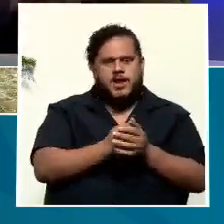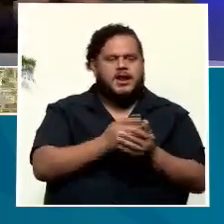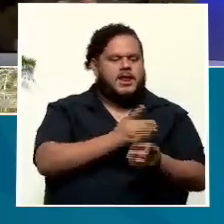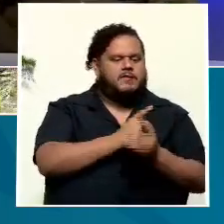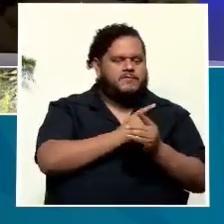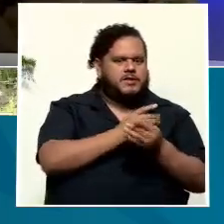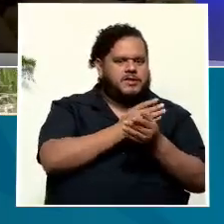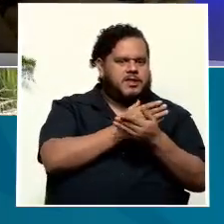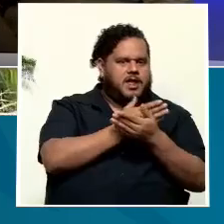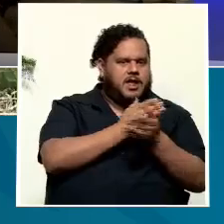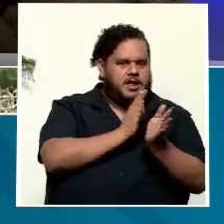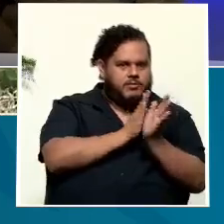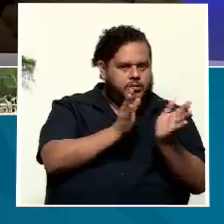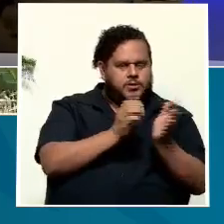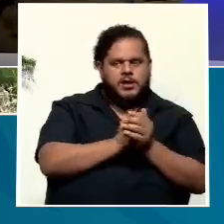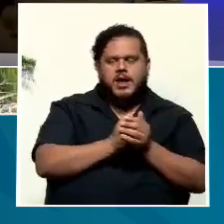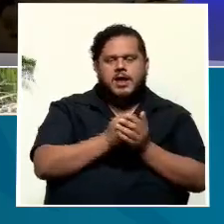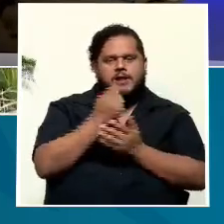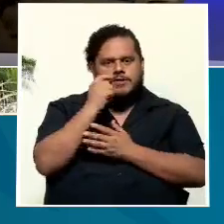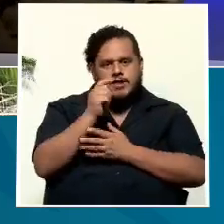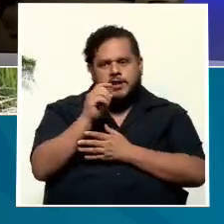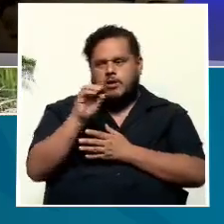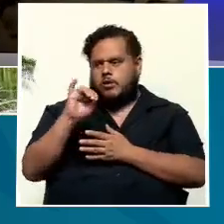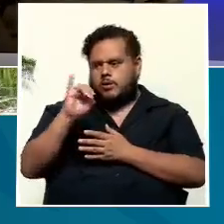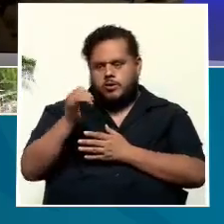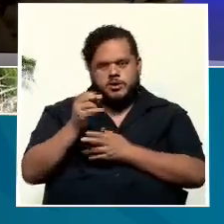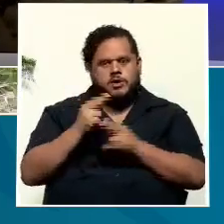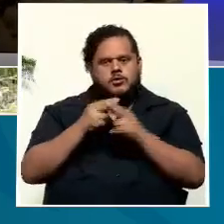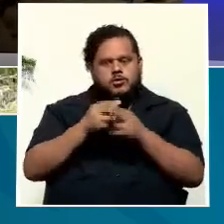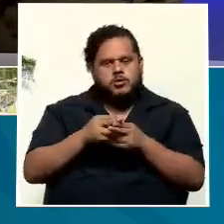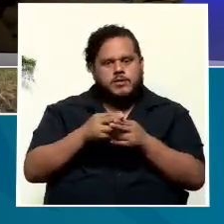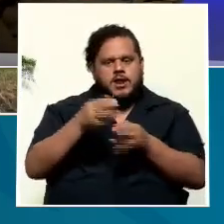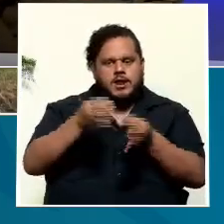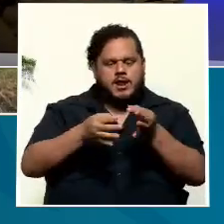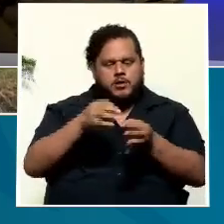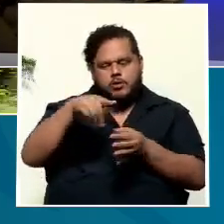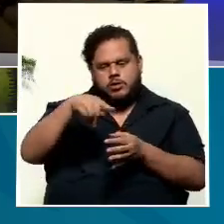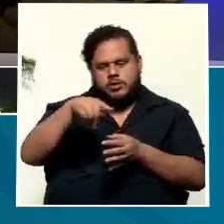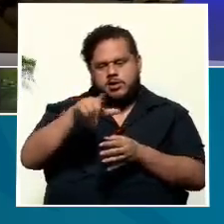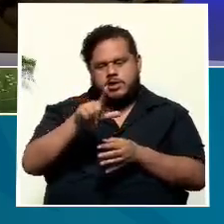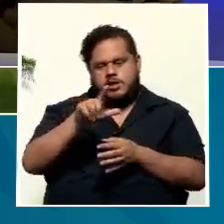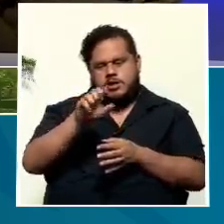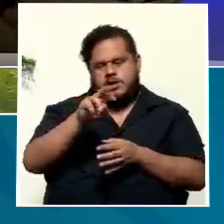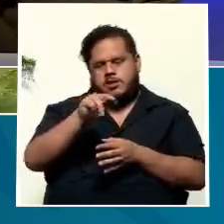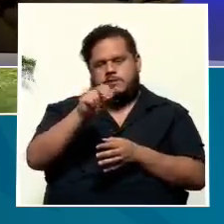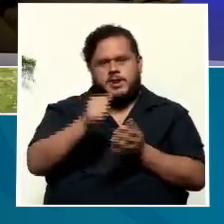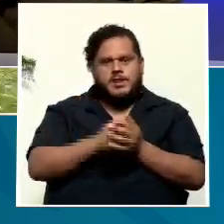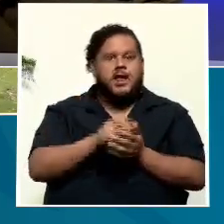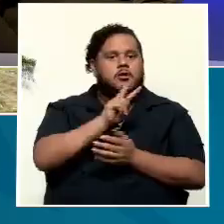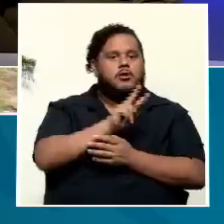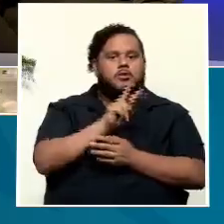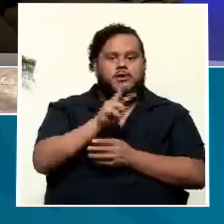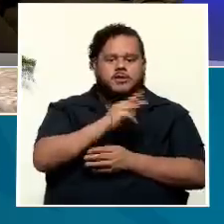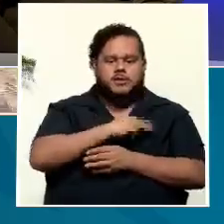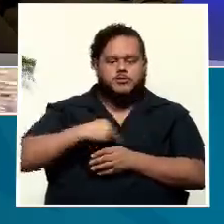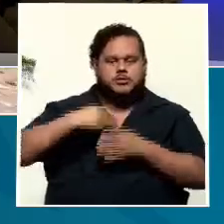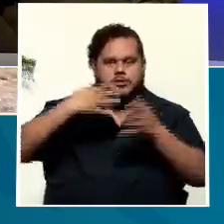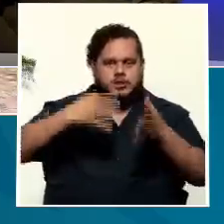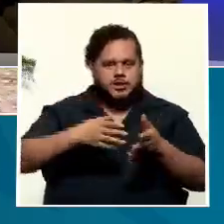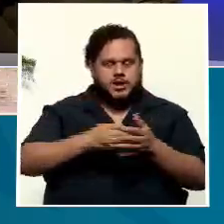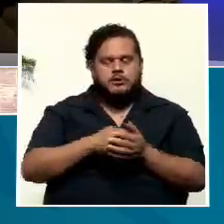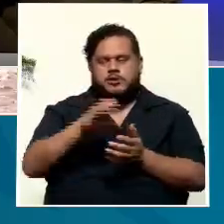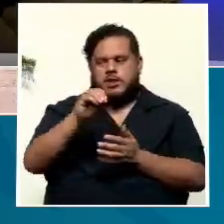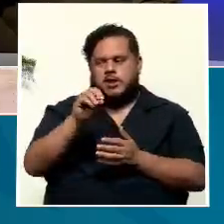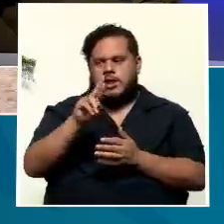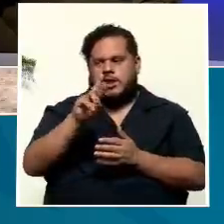Fiscalía, el OIJ, los nombra la Corte Plena, o sea, los 22 magistrados y magistradas de la Corte Plena